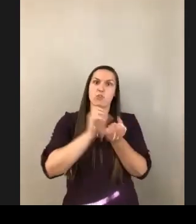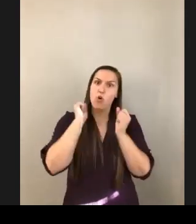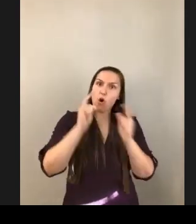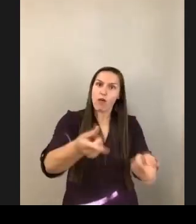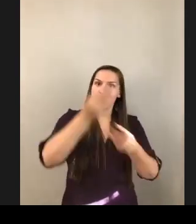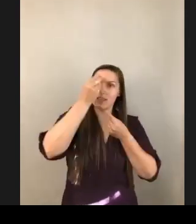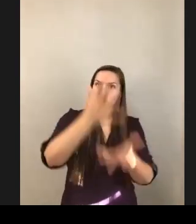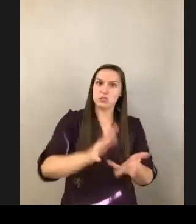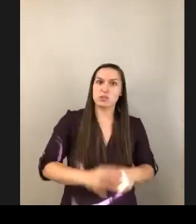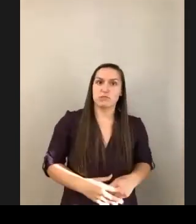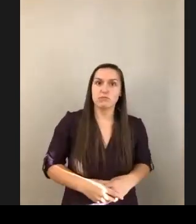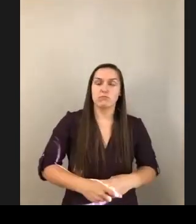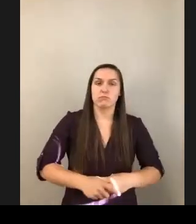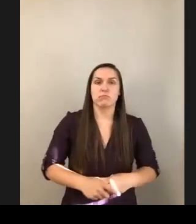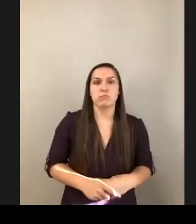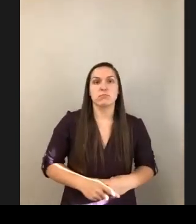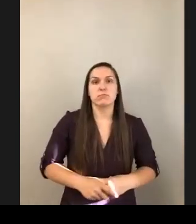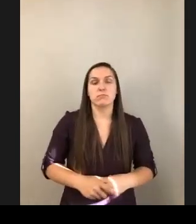los detalles.